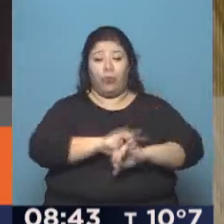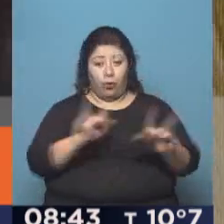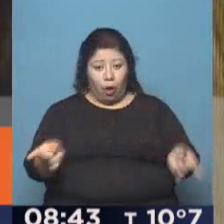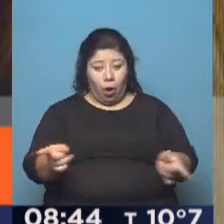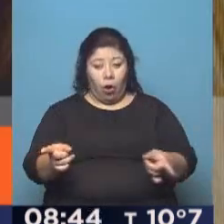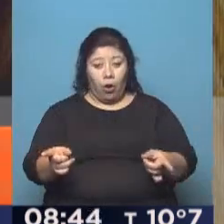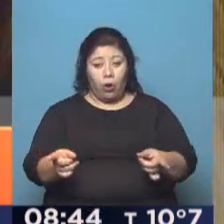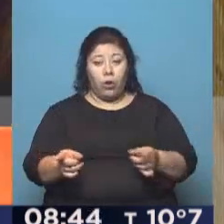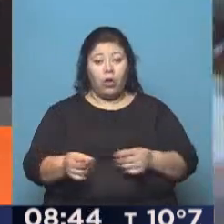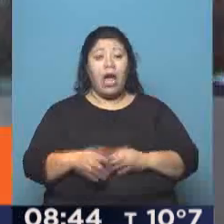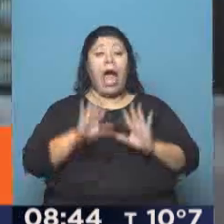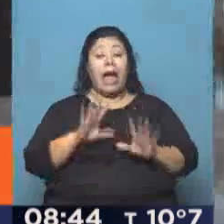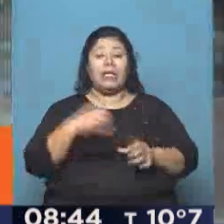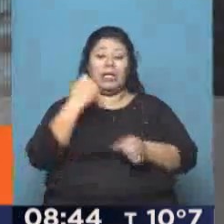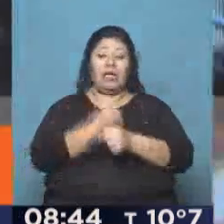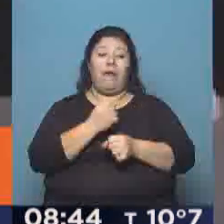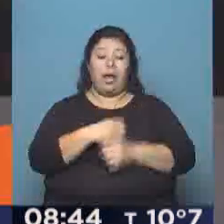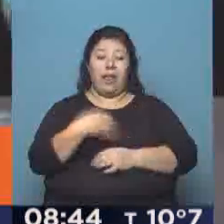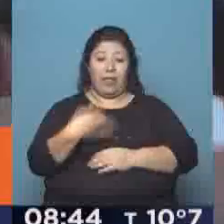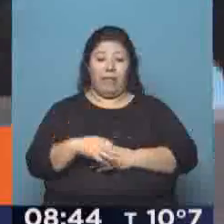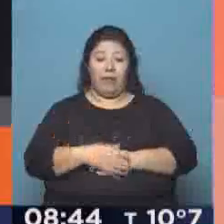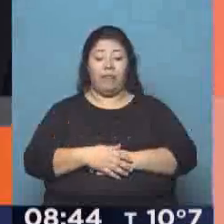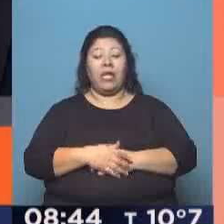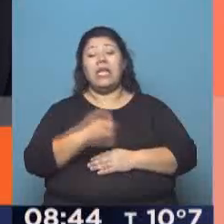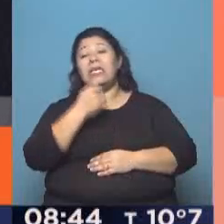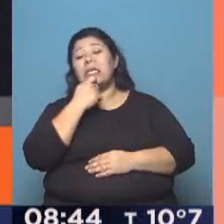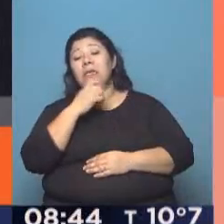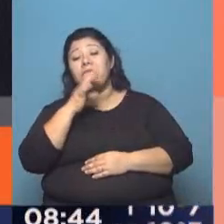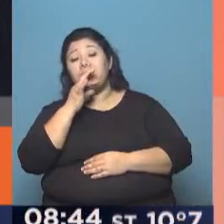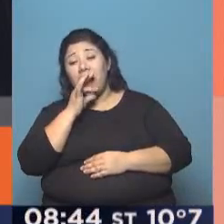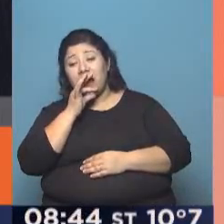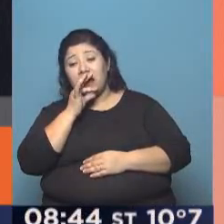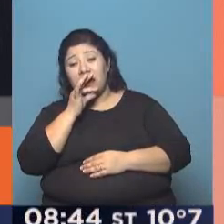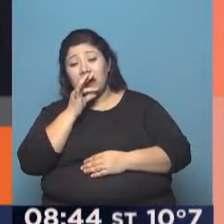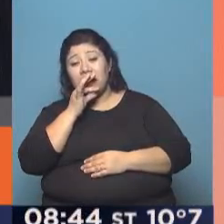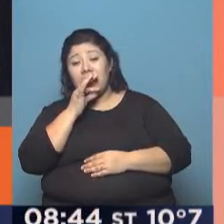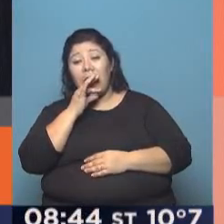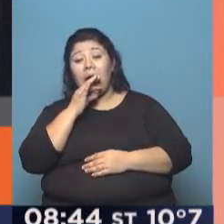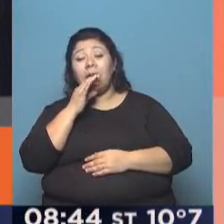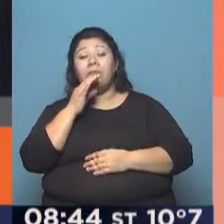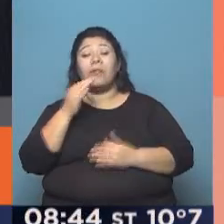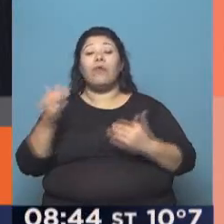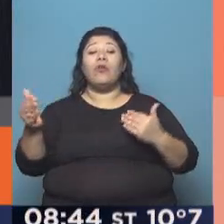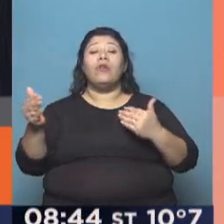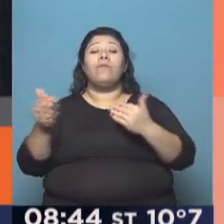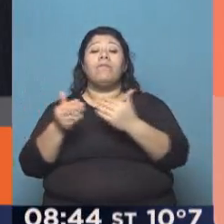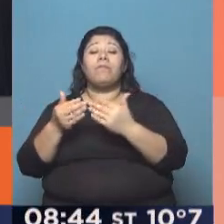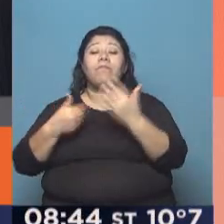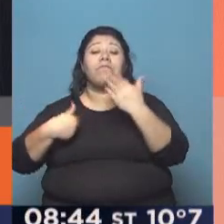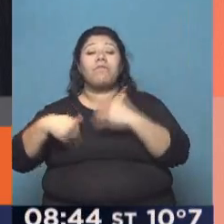trabajar en ese sentido Qué pasa si Sergio maa eh se aproxima más al al peronismo eh digamos